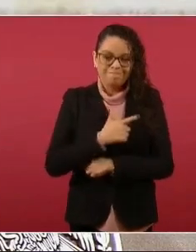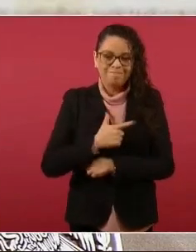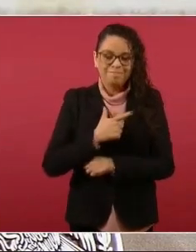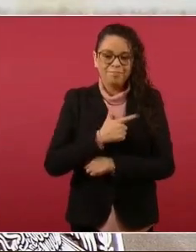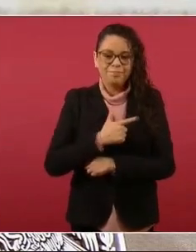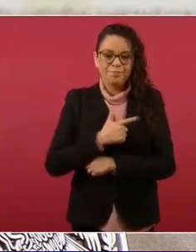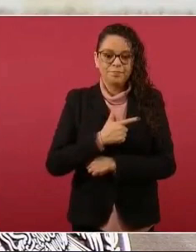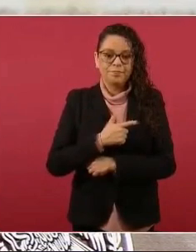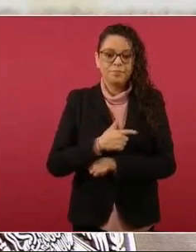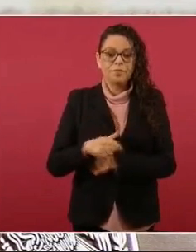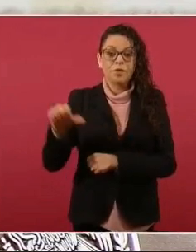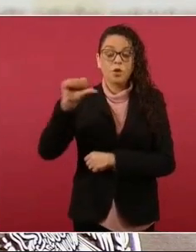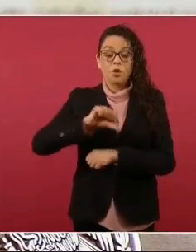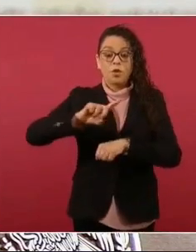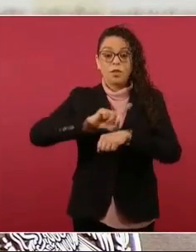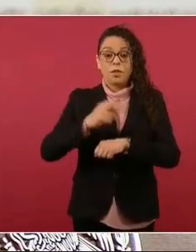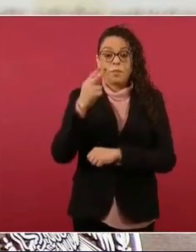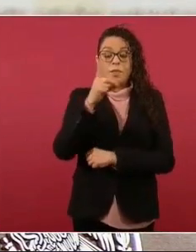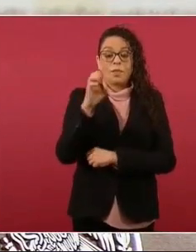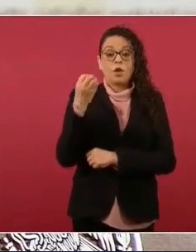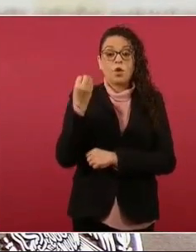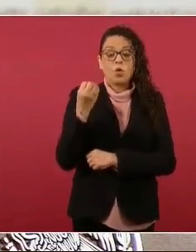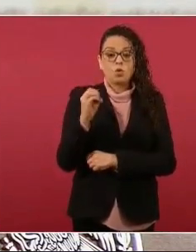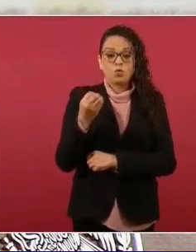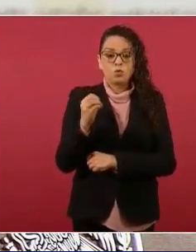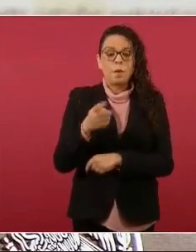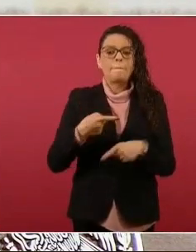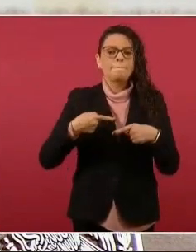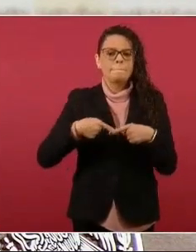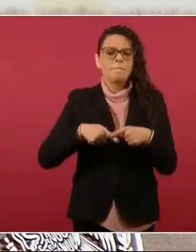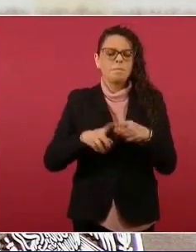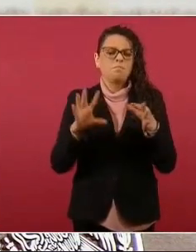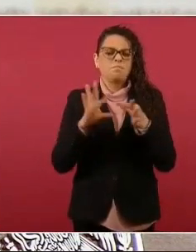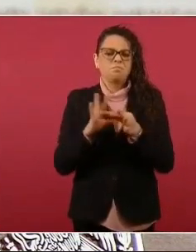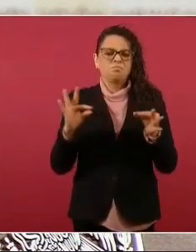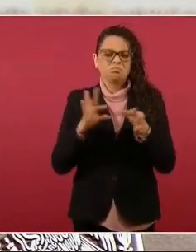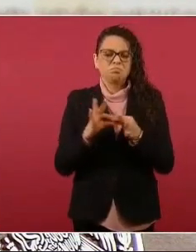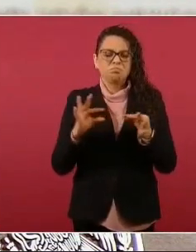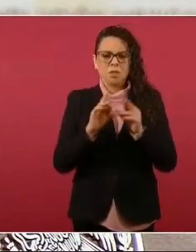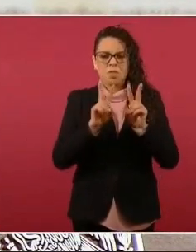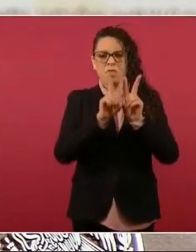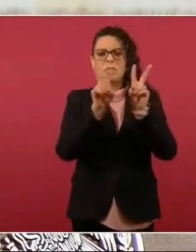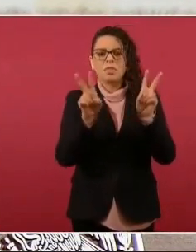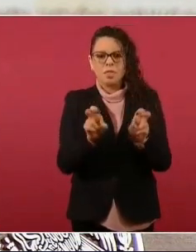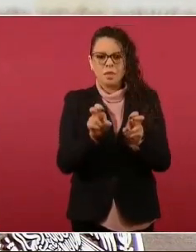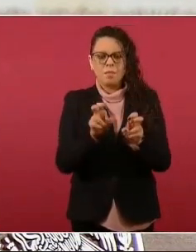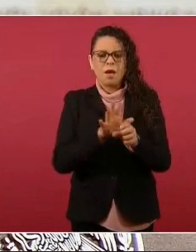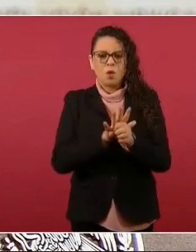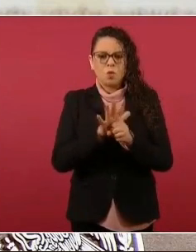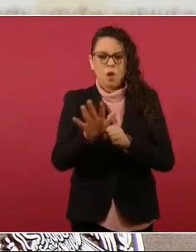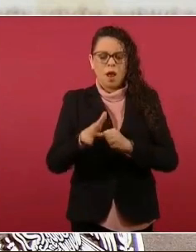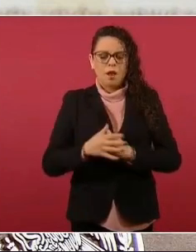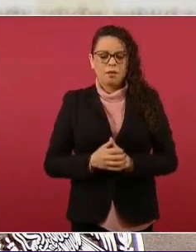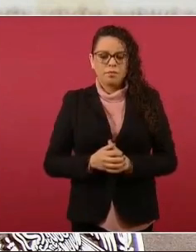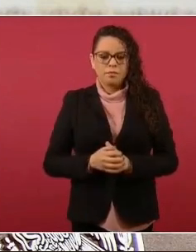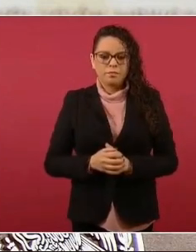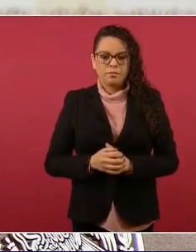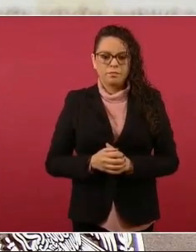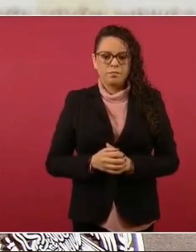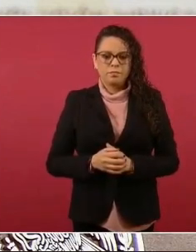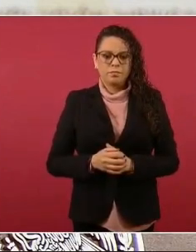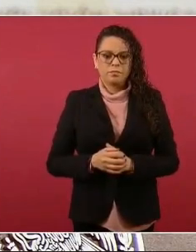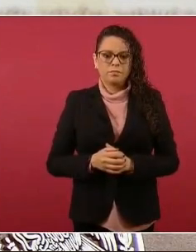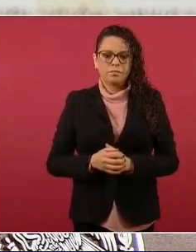pulso de la salud, hoy 25 de octubre, iniciaremos con un tema que hace unos días ustedes presentaron, alguien de